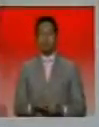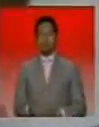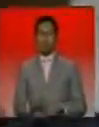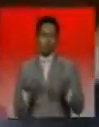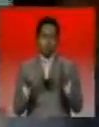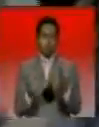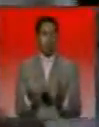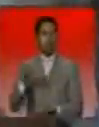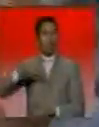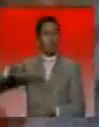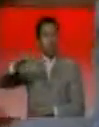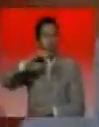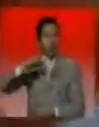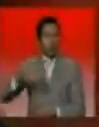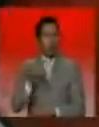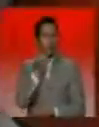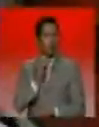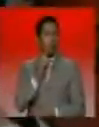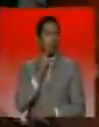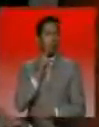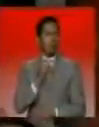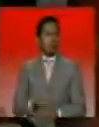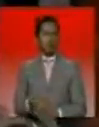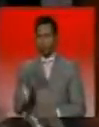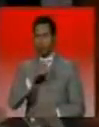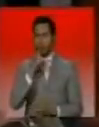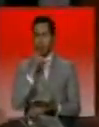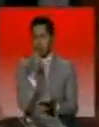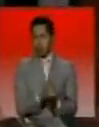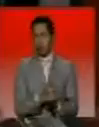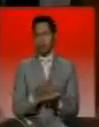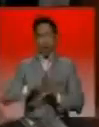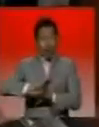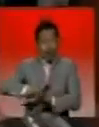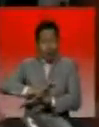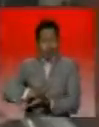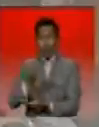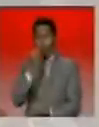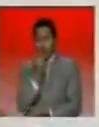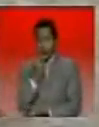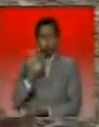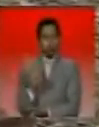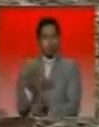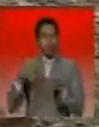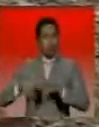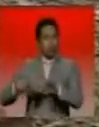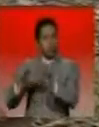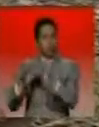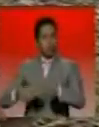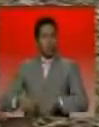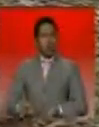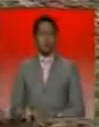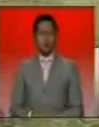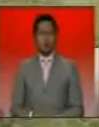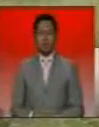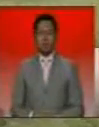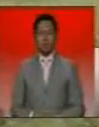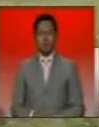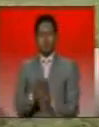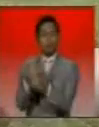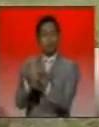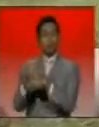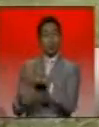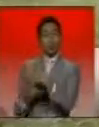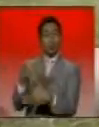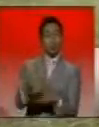¿Es saladito? Sí, es saladito porque el queso así como que dura un poquito más. Pero el proceso de elaboración